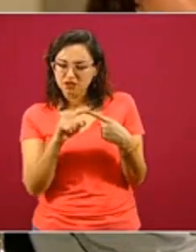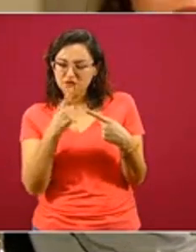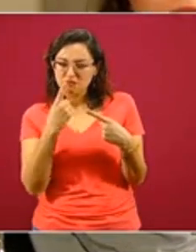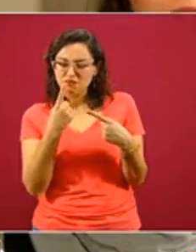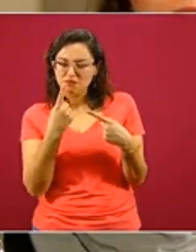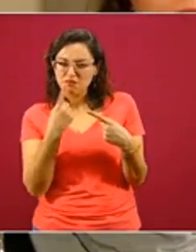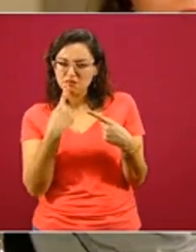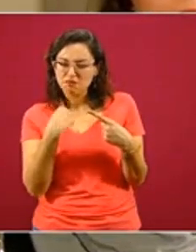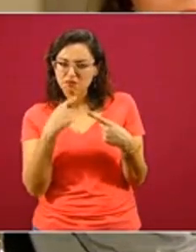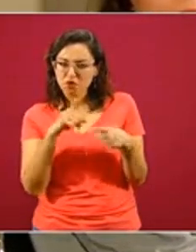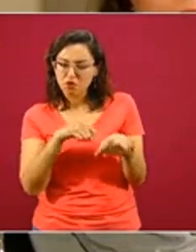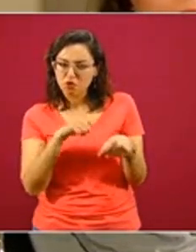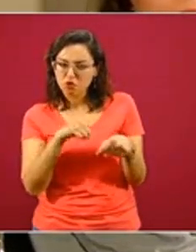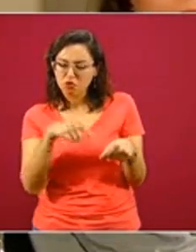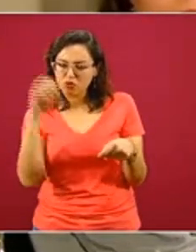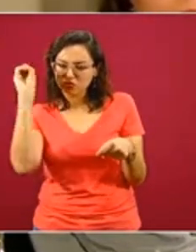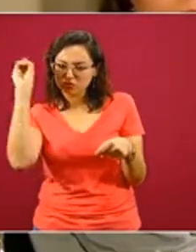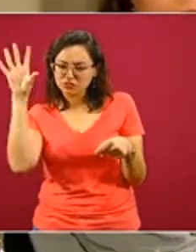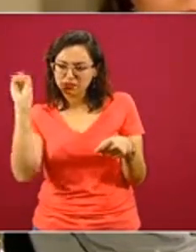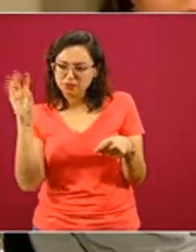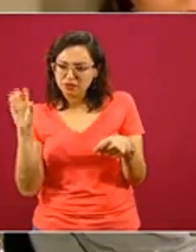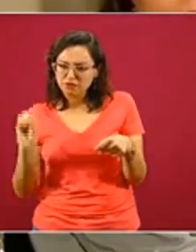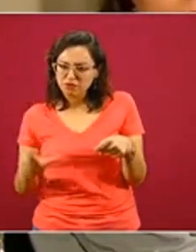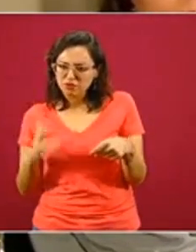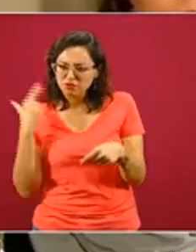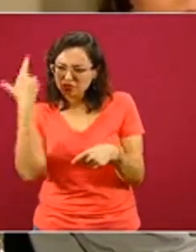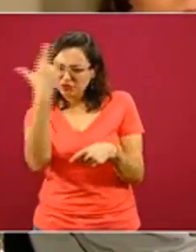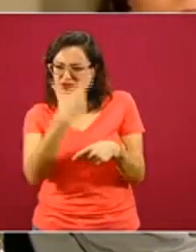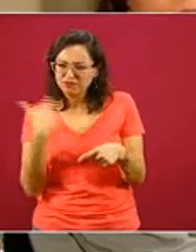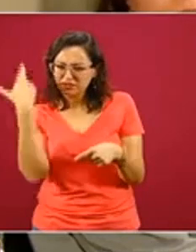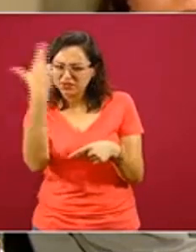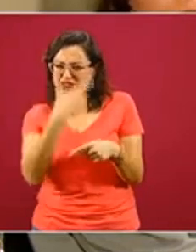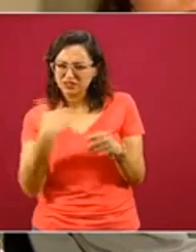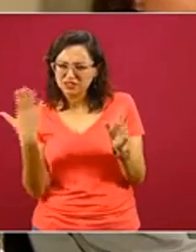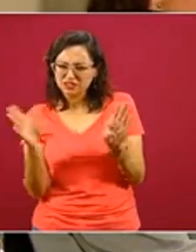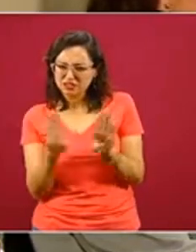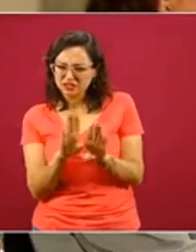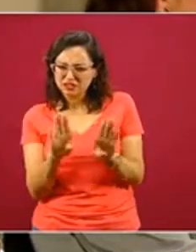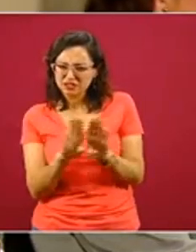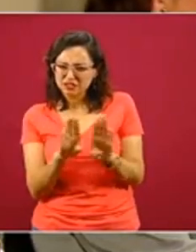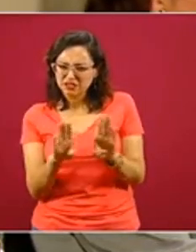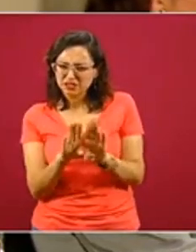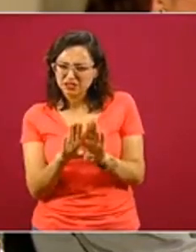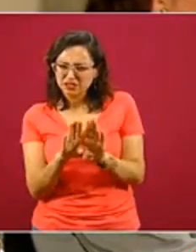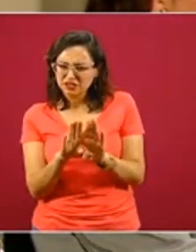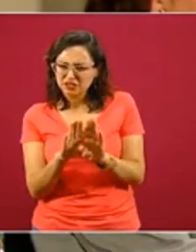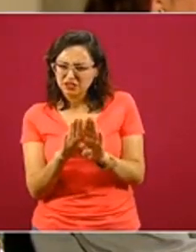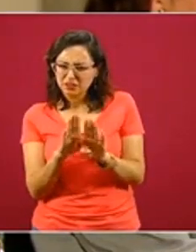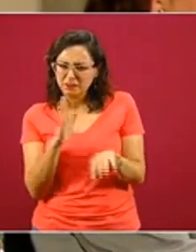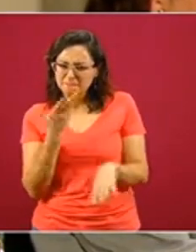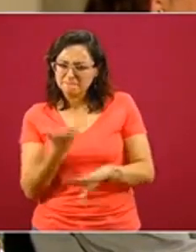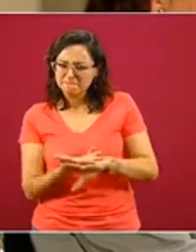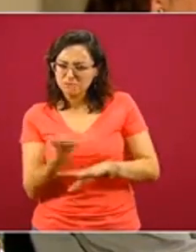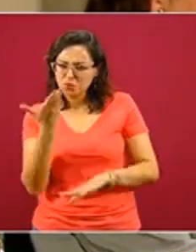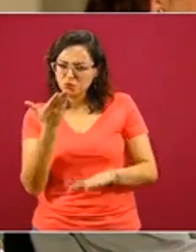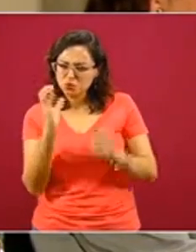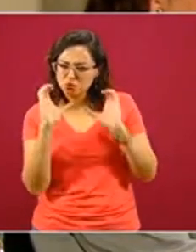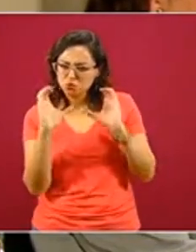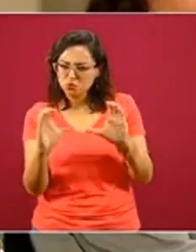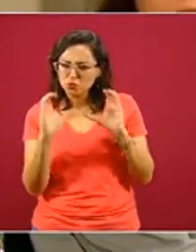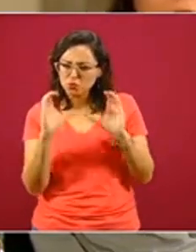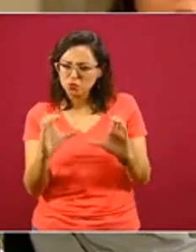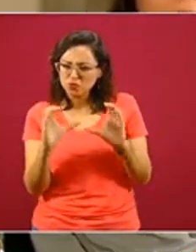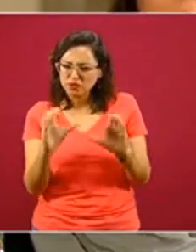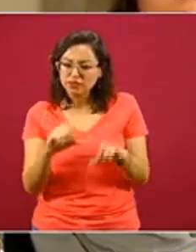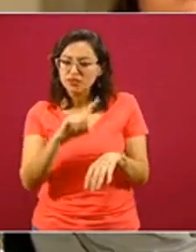había comentado aquí algo que usted definió como el principio de máxima precaución, que después se